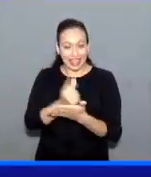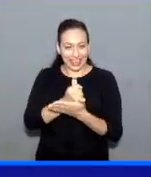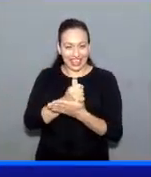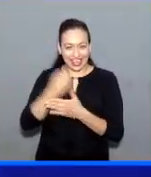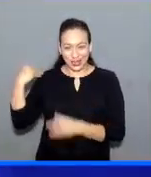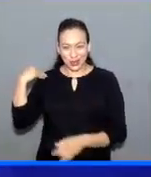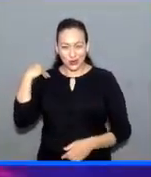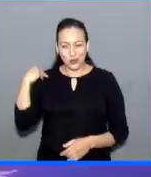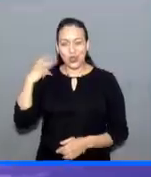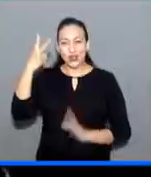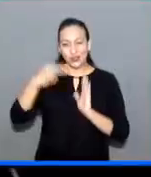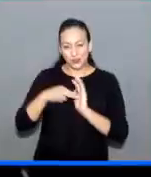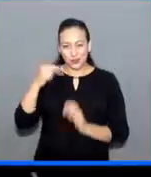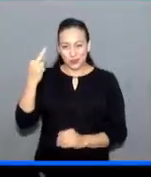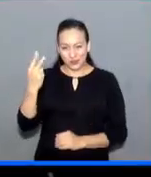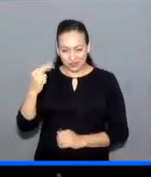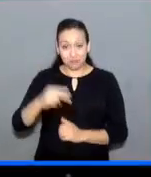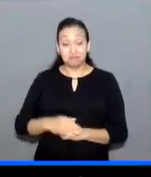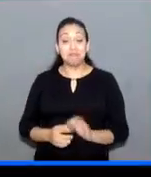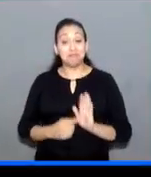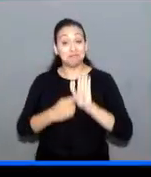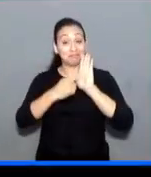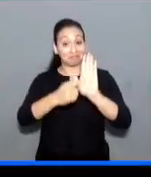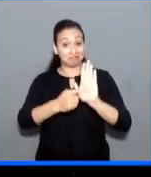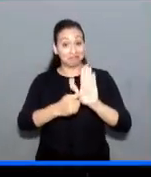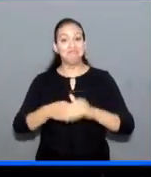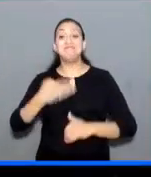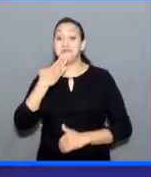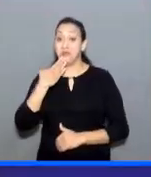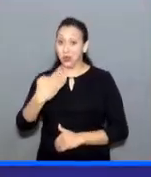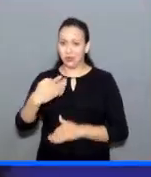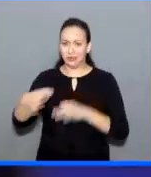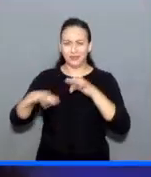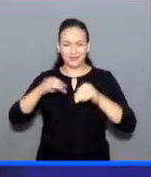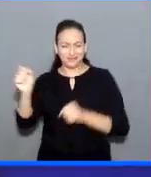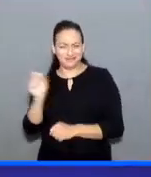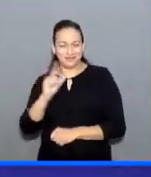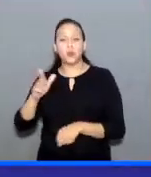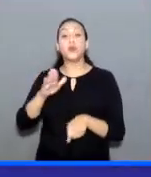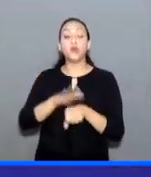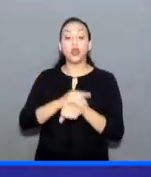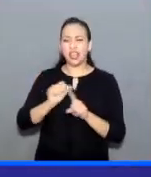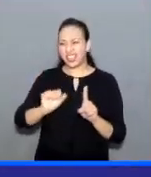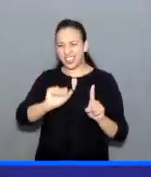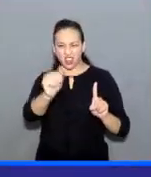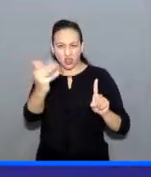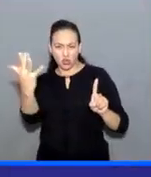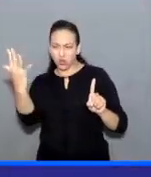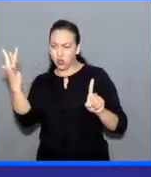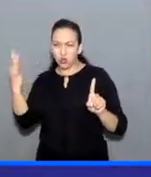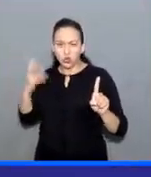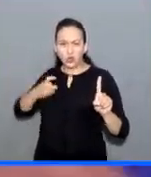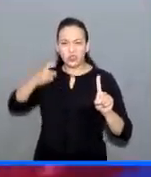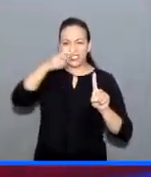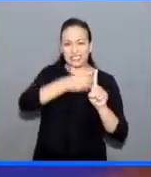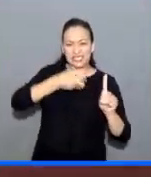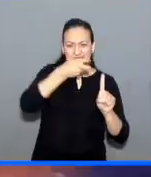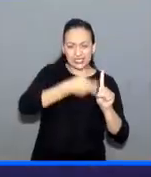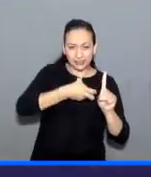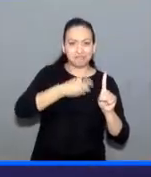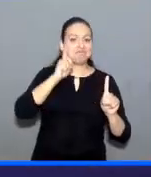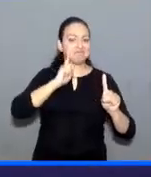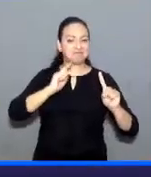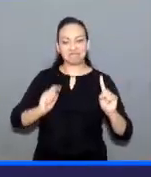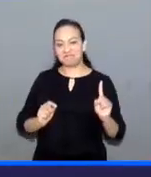2025, de quien destacó su valentía y coraje al levantar la voz frente a los insultos que vivió durante esta competencia que se llevó a cabo